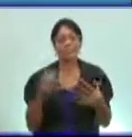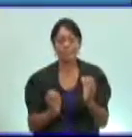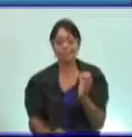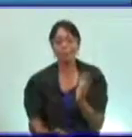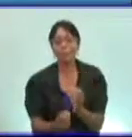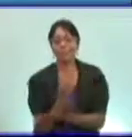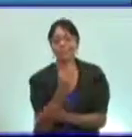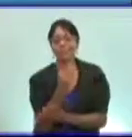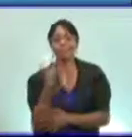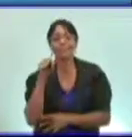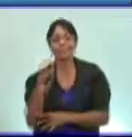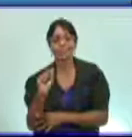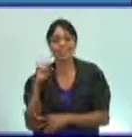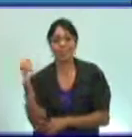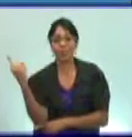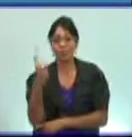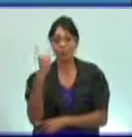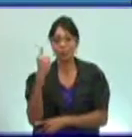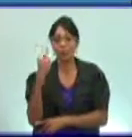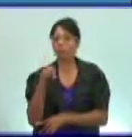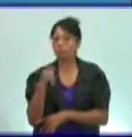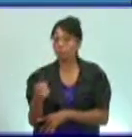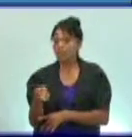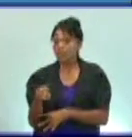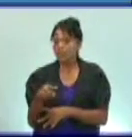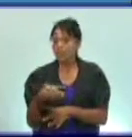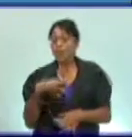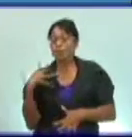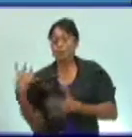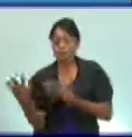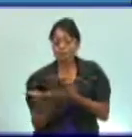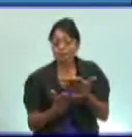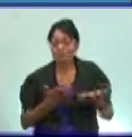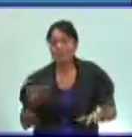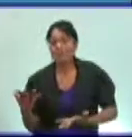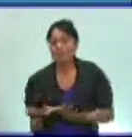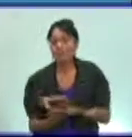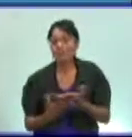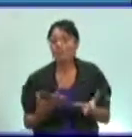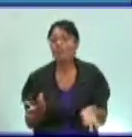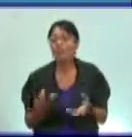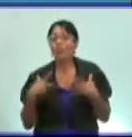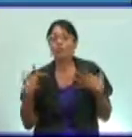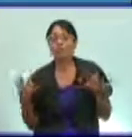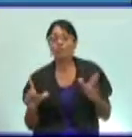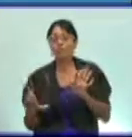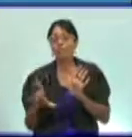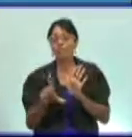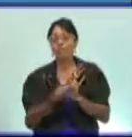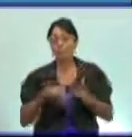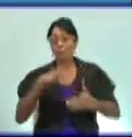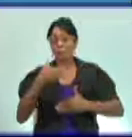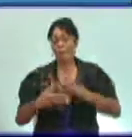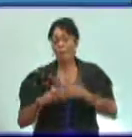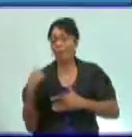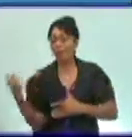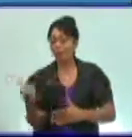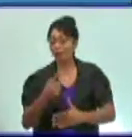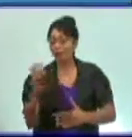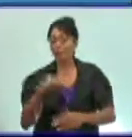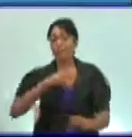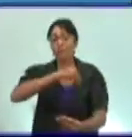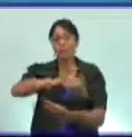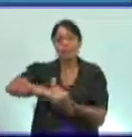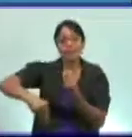ciclón. Que esto está relacionado con la ley del proceso circulatorio o del intercambio de sustancia y energía. Ya lo veíamos desde